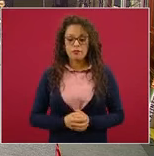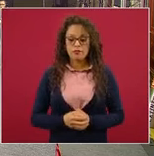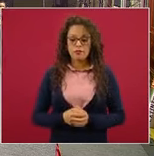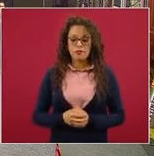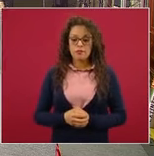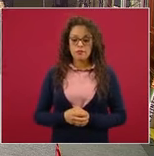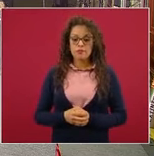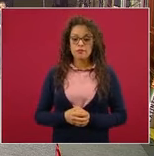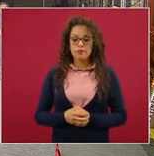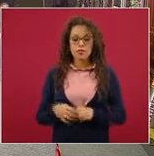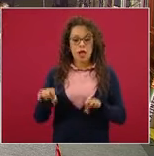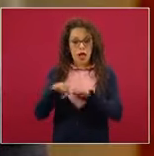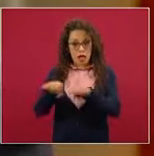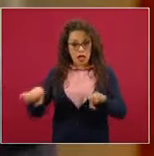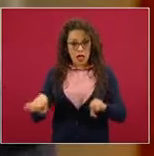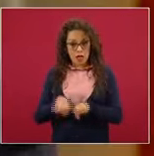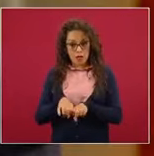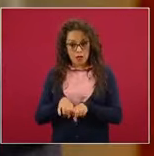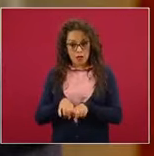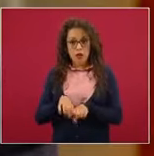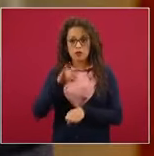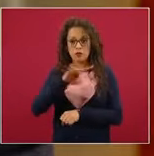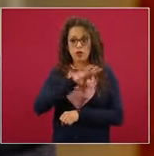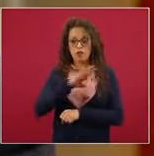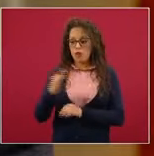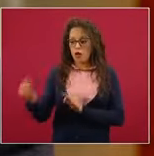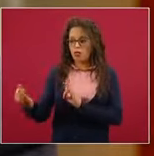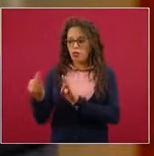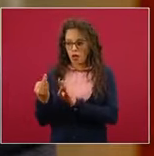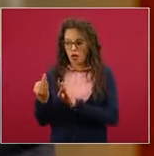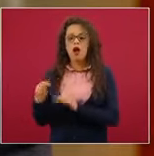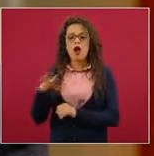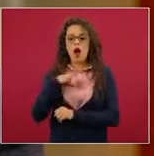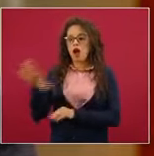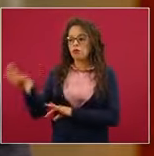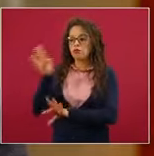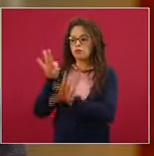que pueden acercarse, y periódicamente estamos haciendo un